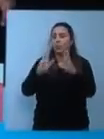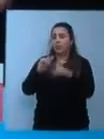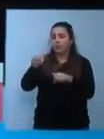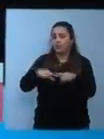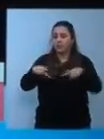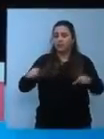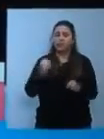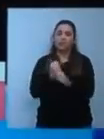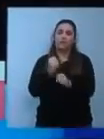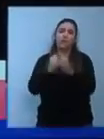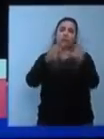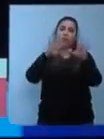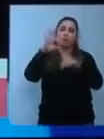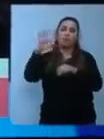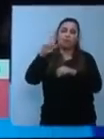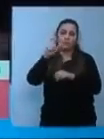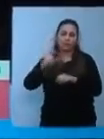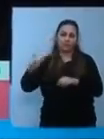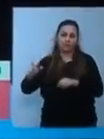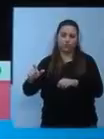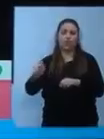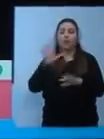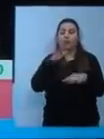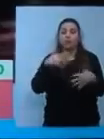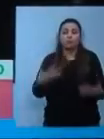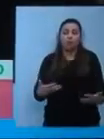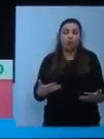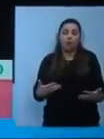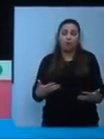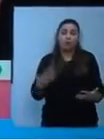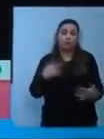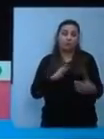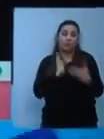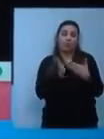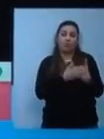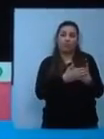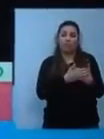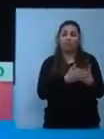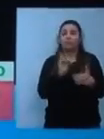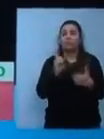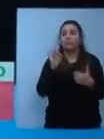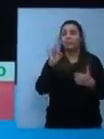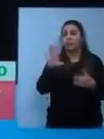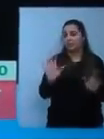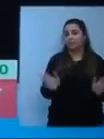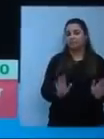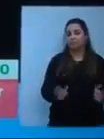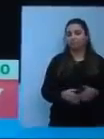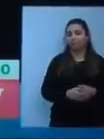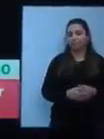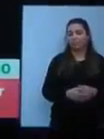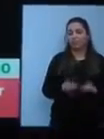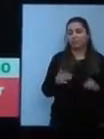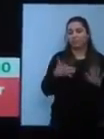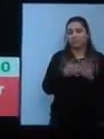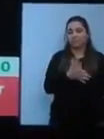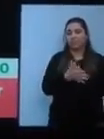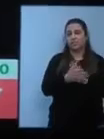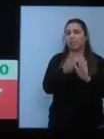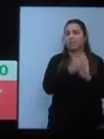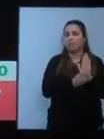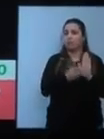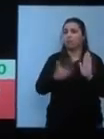esquí trabajan unas 90 personas y a día de hoy, bueno, como la estación permanece cerrada, solo están 15. Eso se nota, claro. Es un dato bastante revelador,